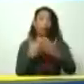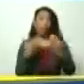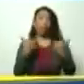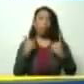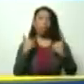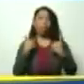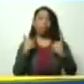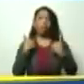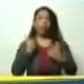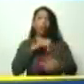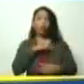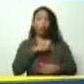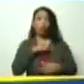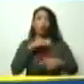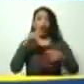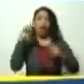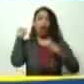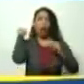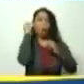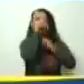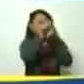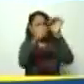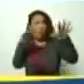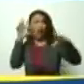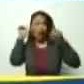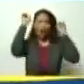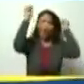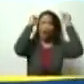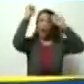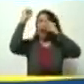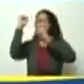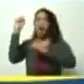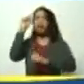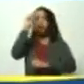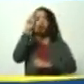las guarimbas de 120 días 2017